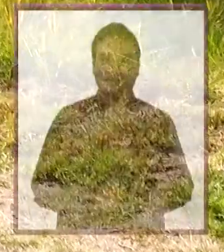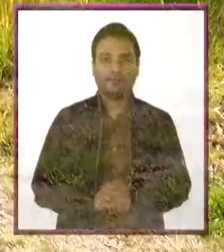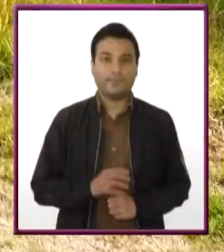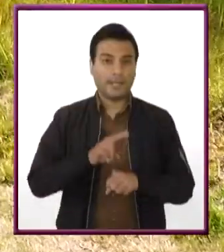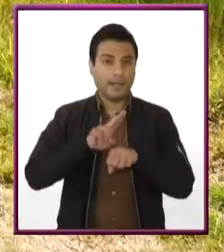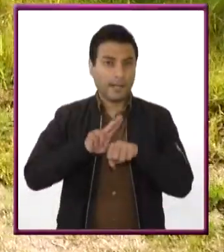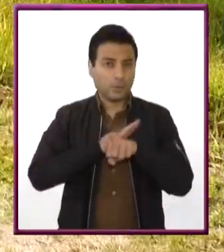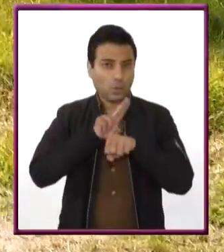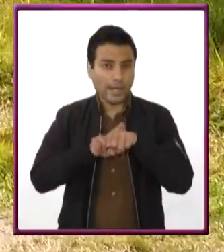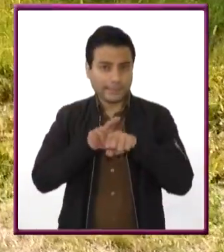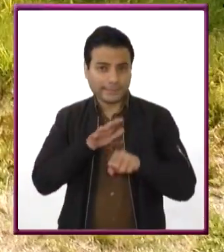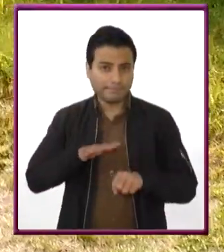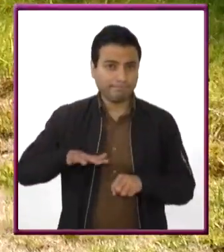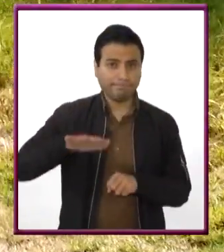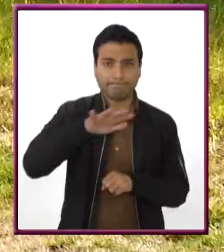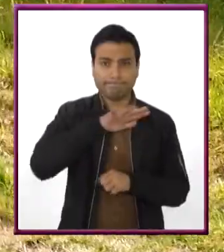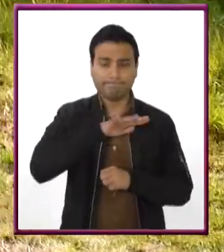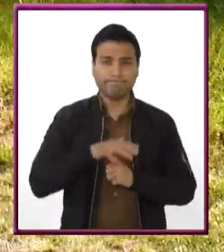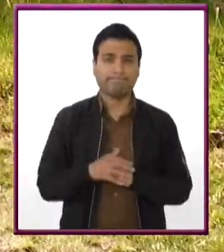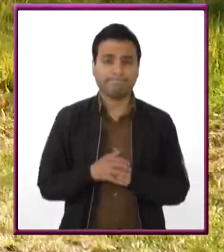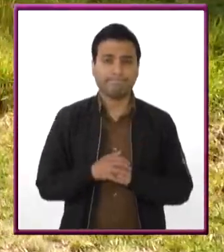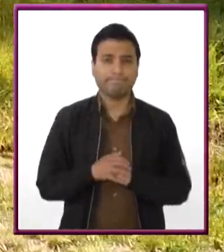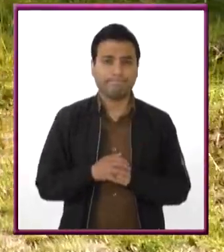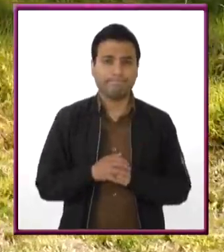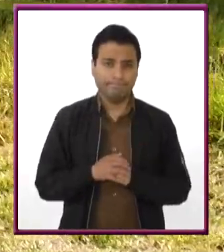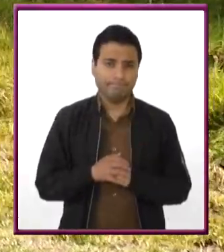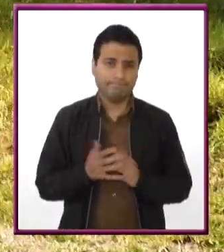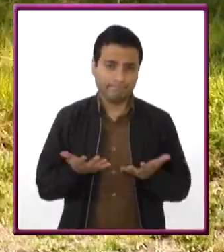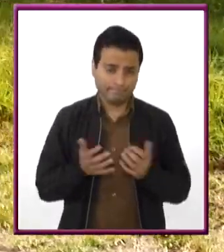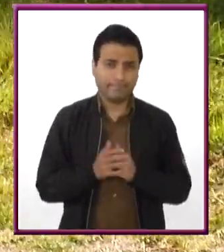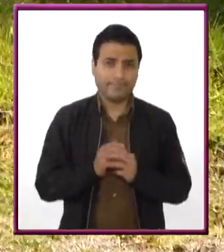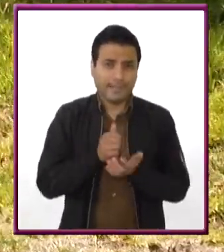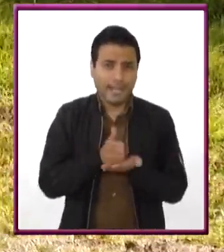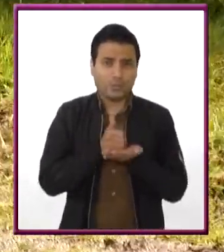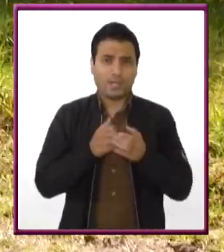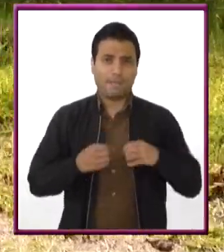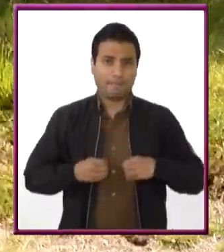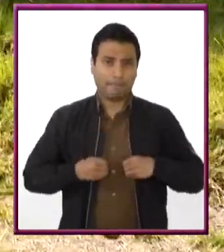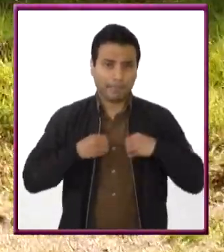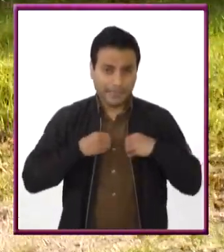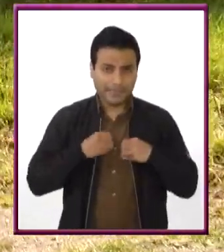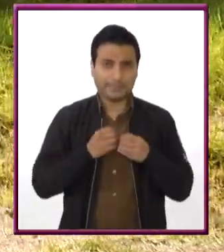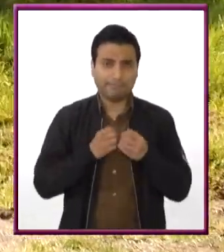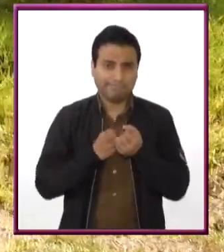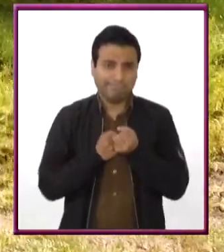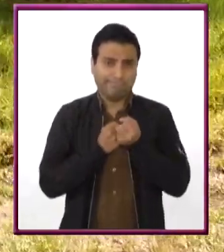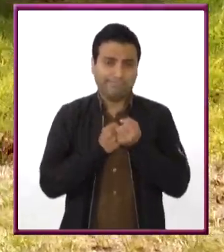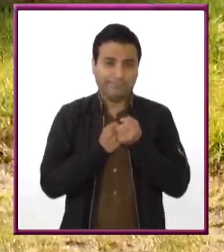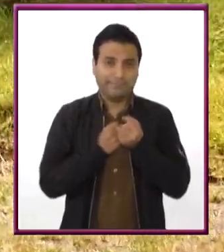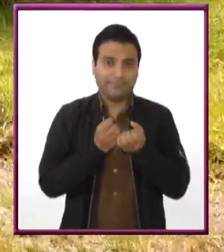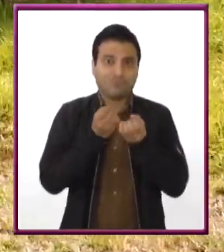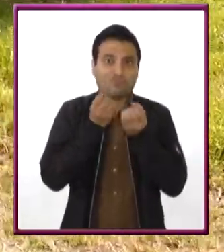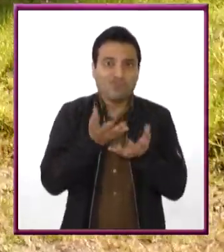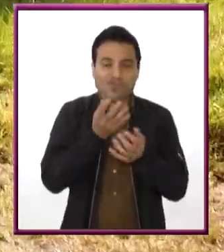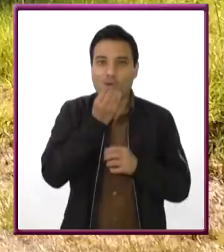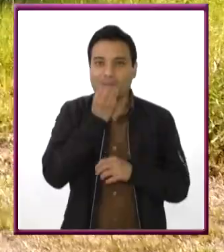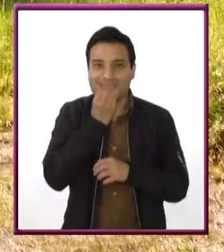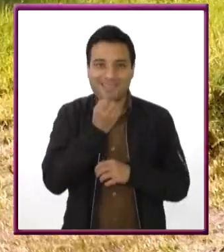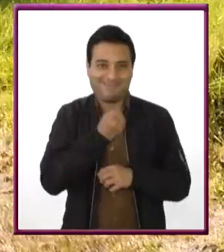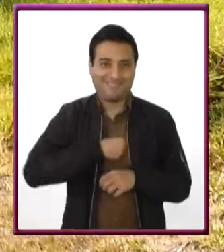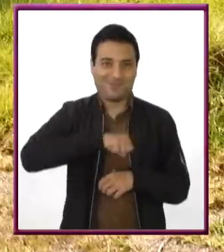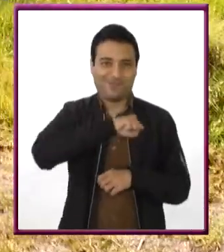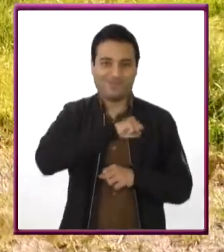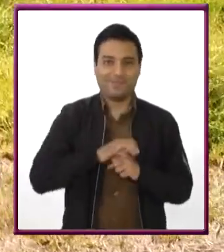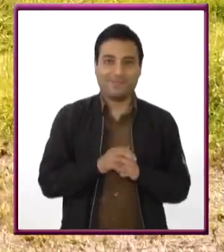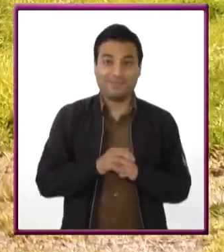La naturaleza a través de la madre tierra sustenta nuestra sobrevivencia con alimentos que nos nutren y nos aportan salud. Pero